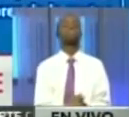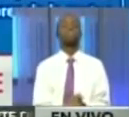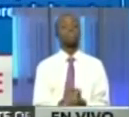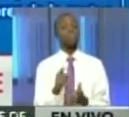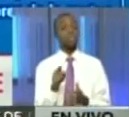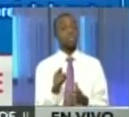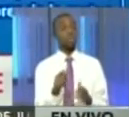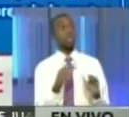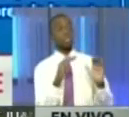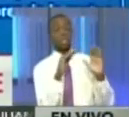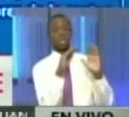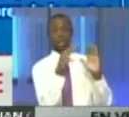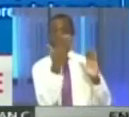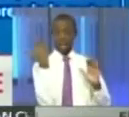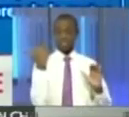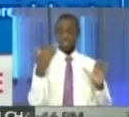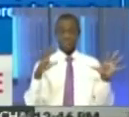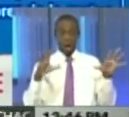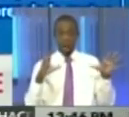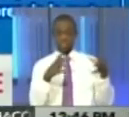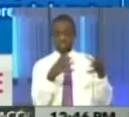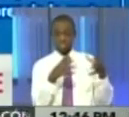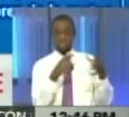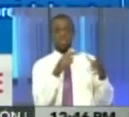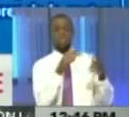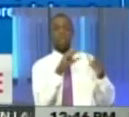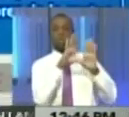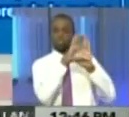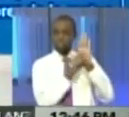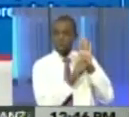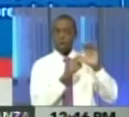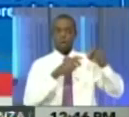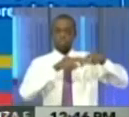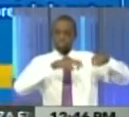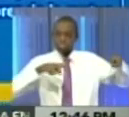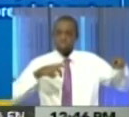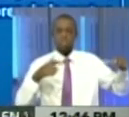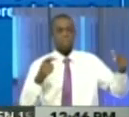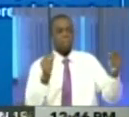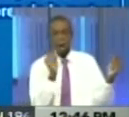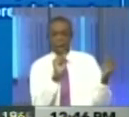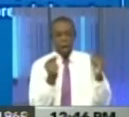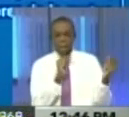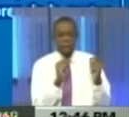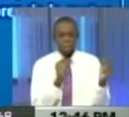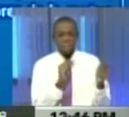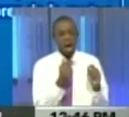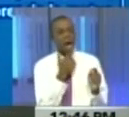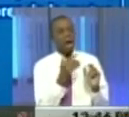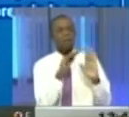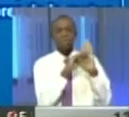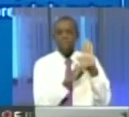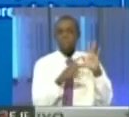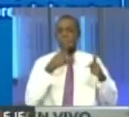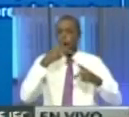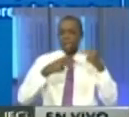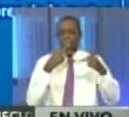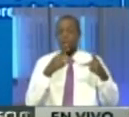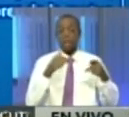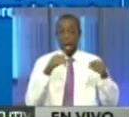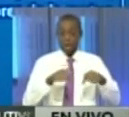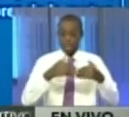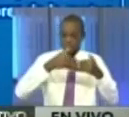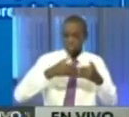régimen político se hizo esa discusión sobre cuáles son las cualidades que se quiere para la nueva democracia que se